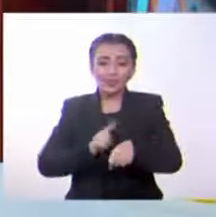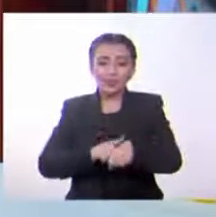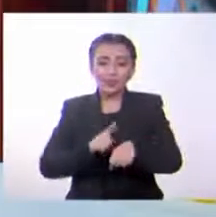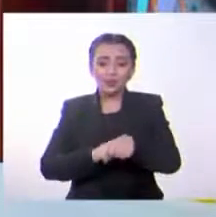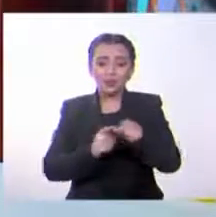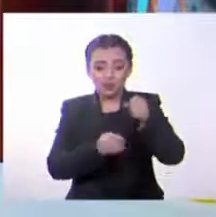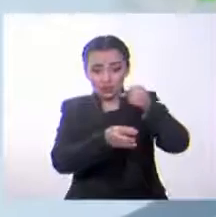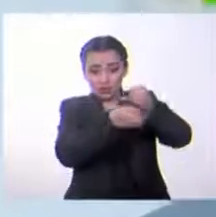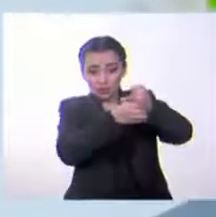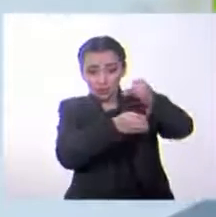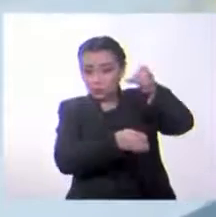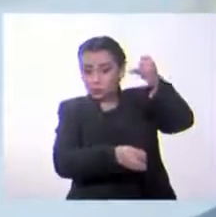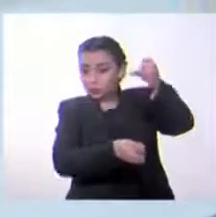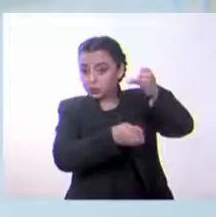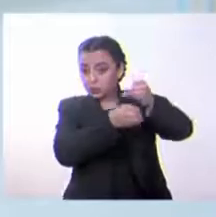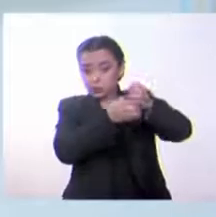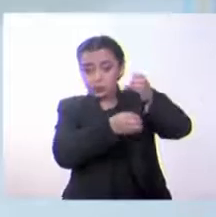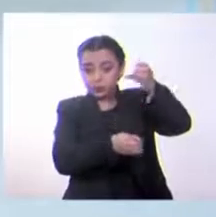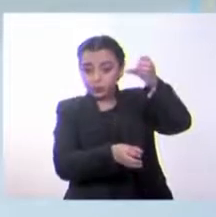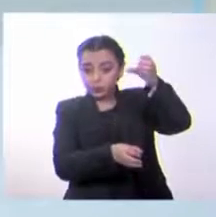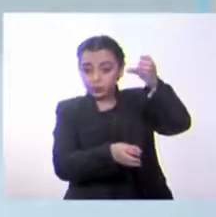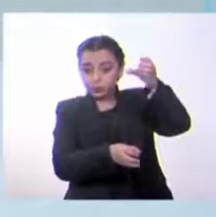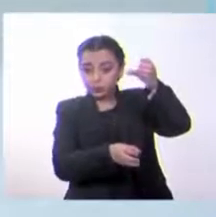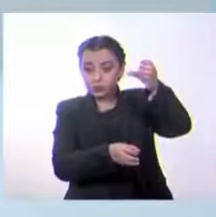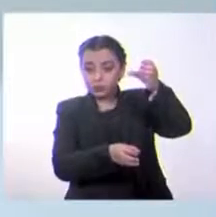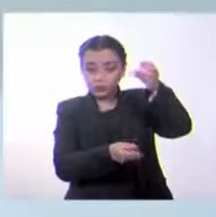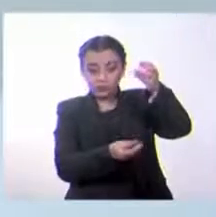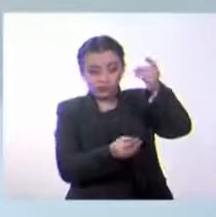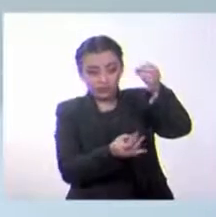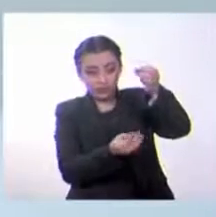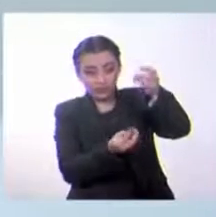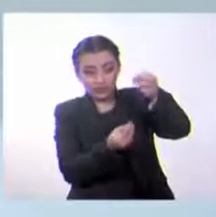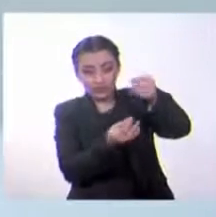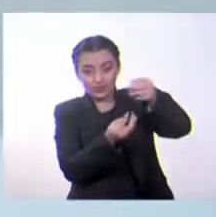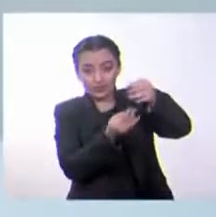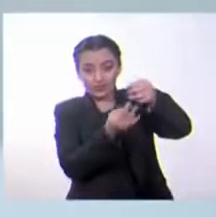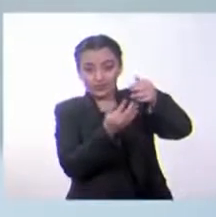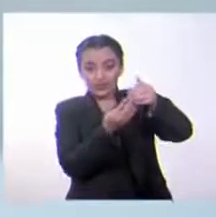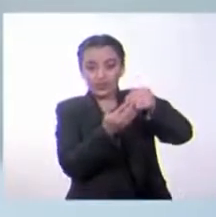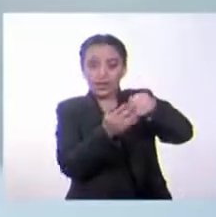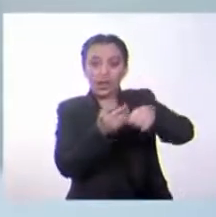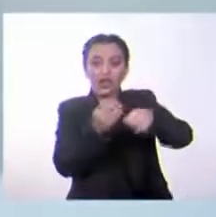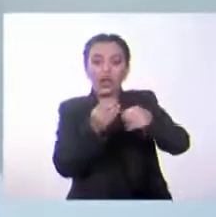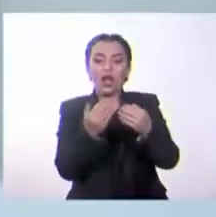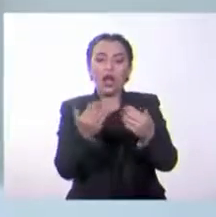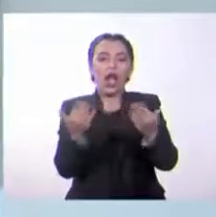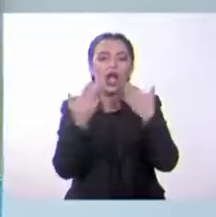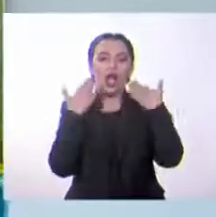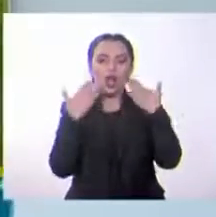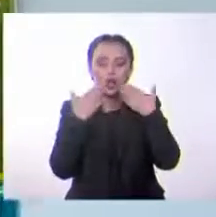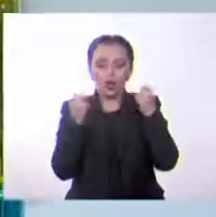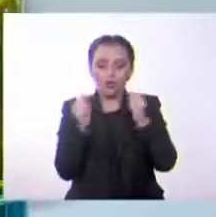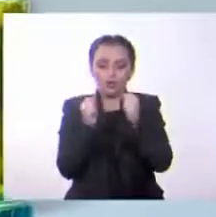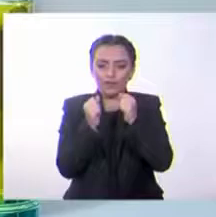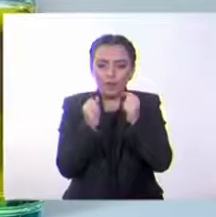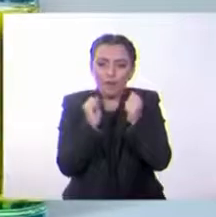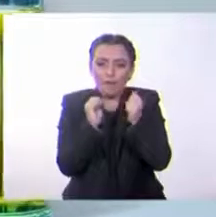terminar de mezclar? Prácticamente se van a terminar de mezclar cuando tengan una temperatura aproximadamente